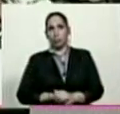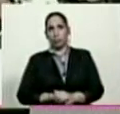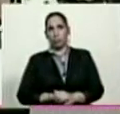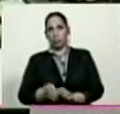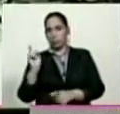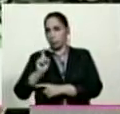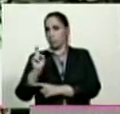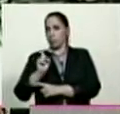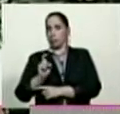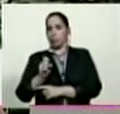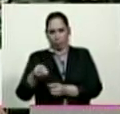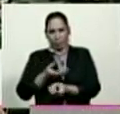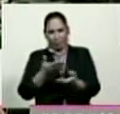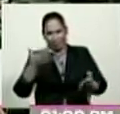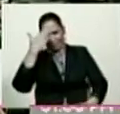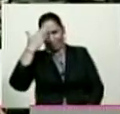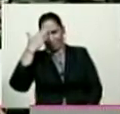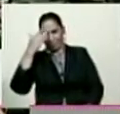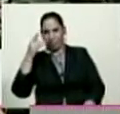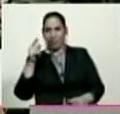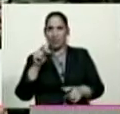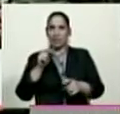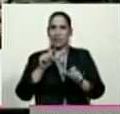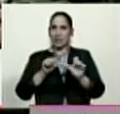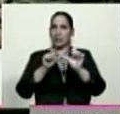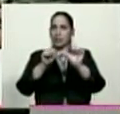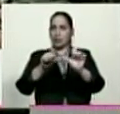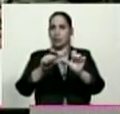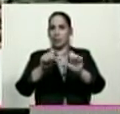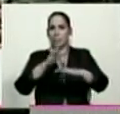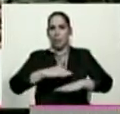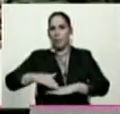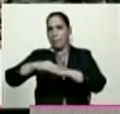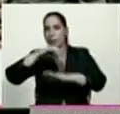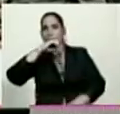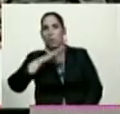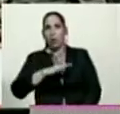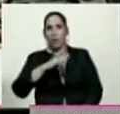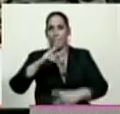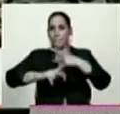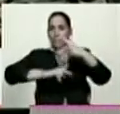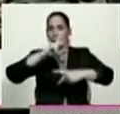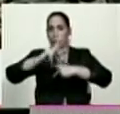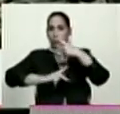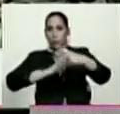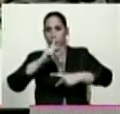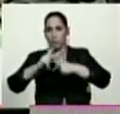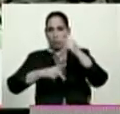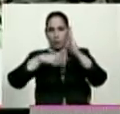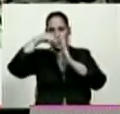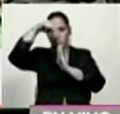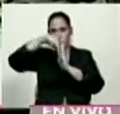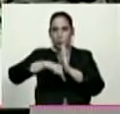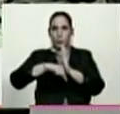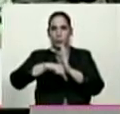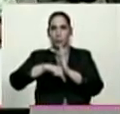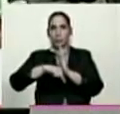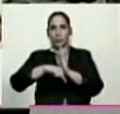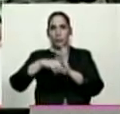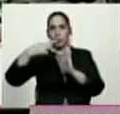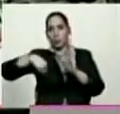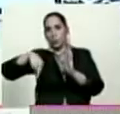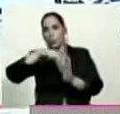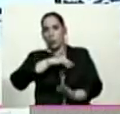seguir. Miren, ustedes saben lo que está sucediendo históricamente en los procesos profundos de nuestro